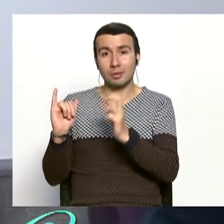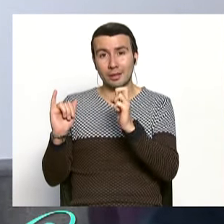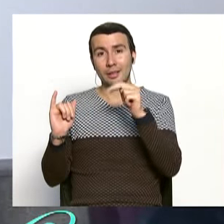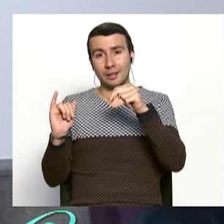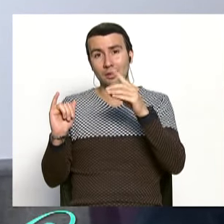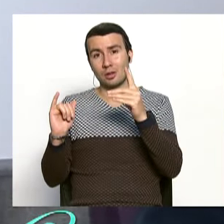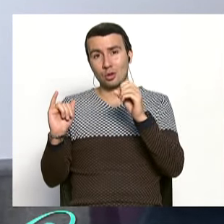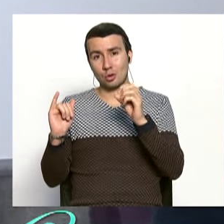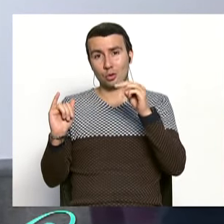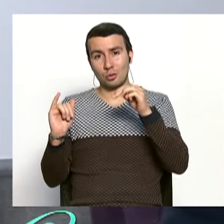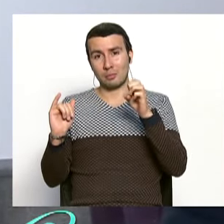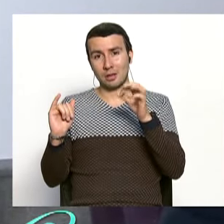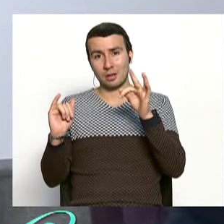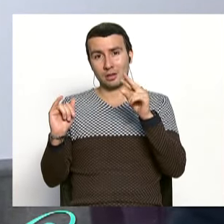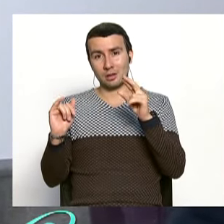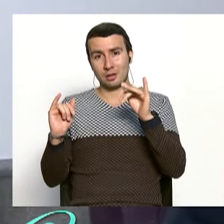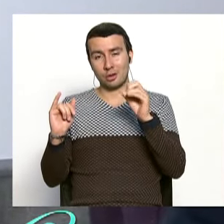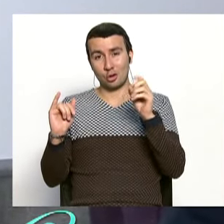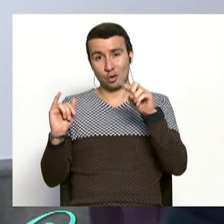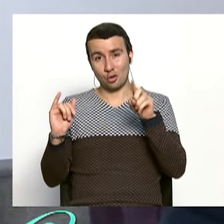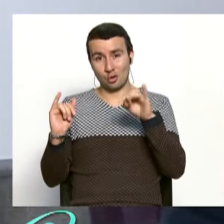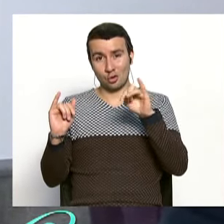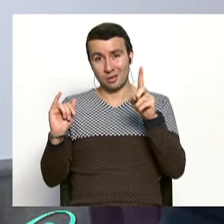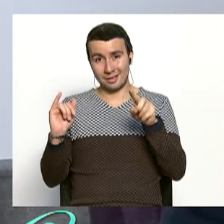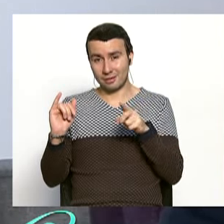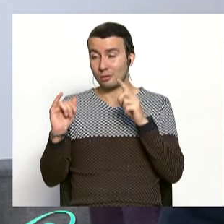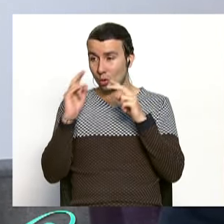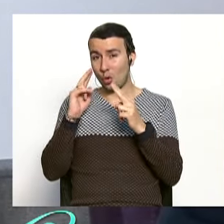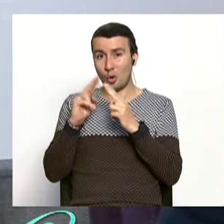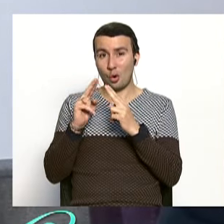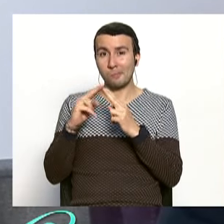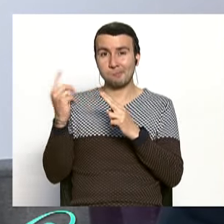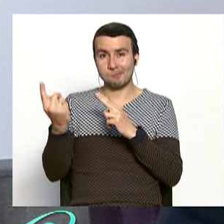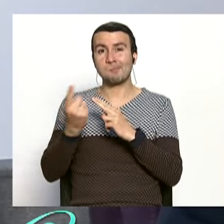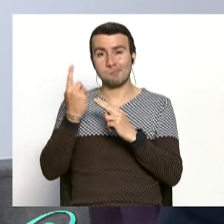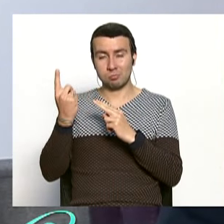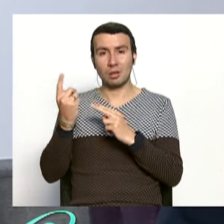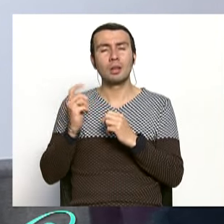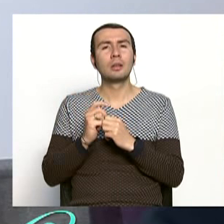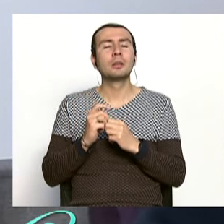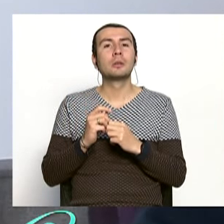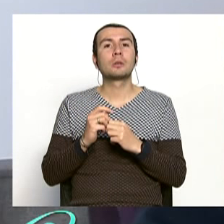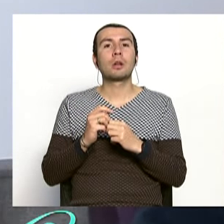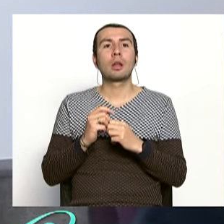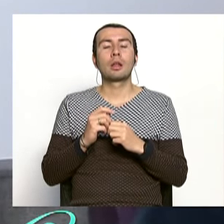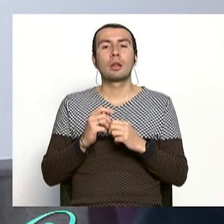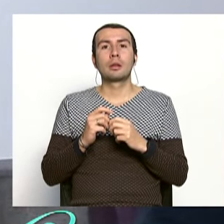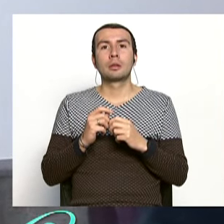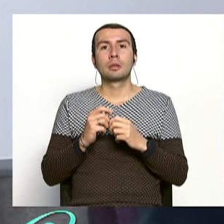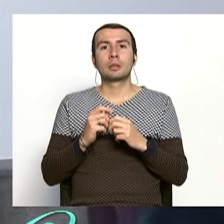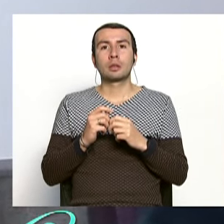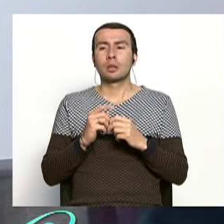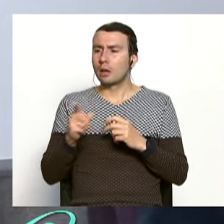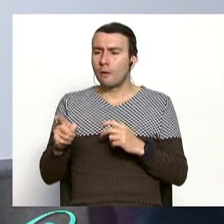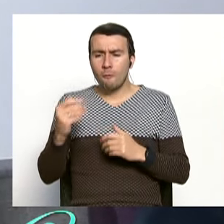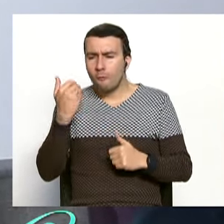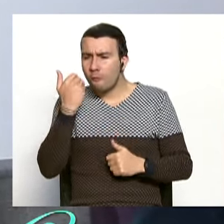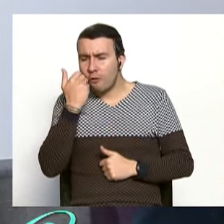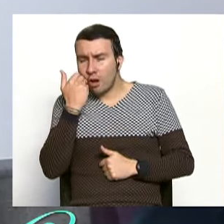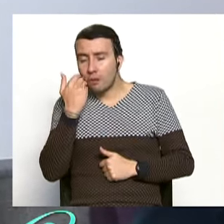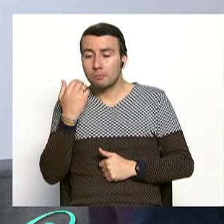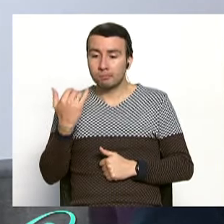gente la conoce mucho habla mucho de la enfermedad eh en general no es una es una patología que